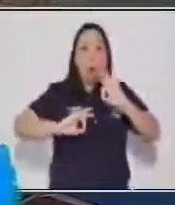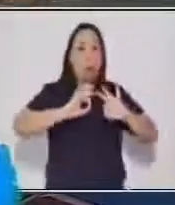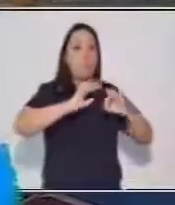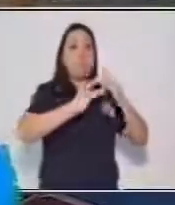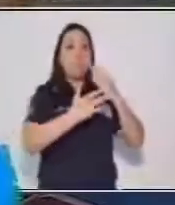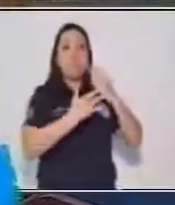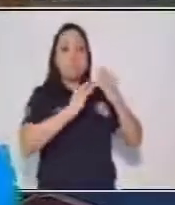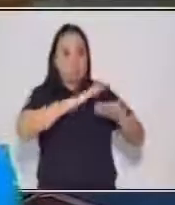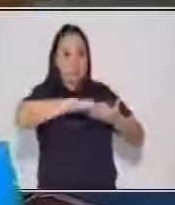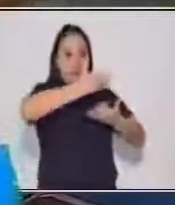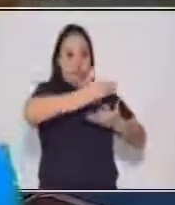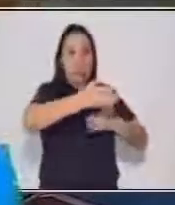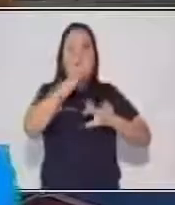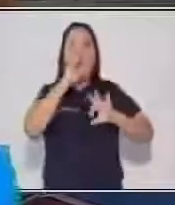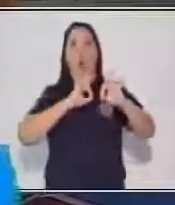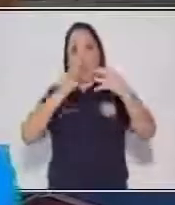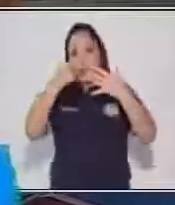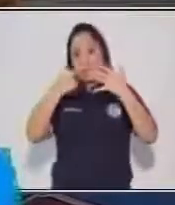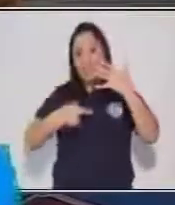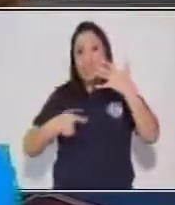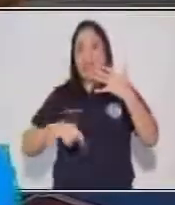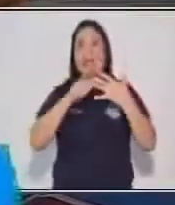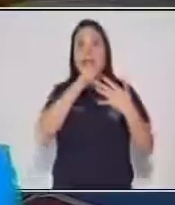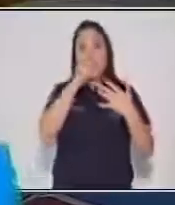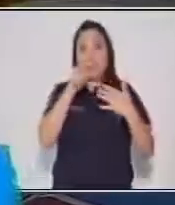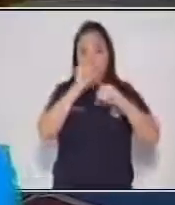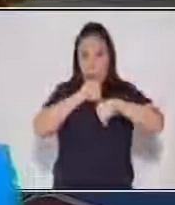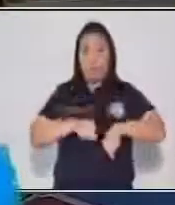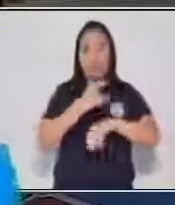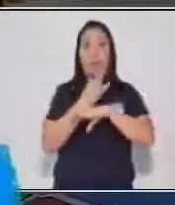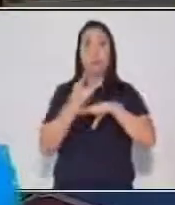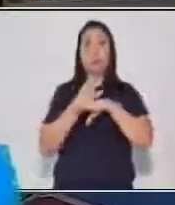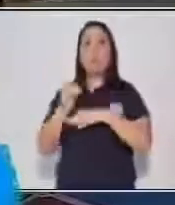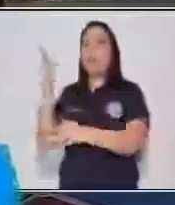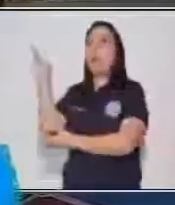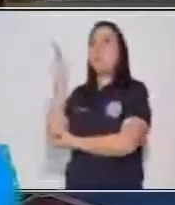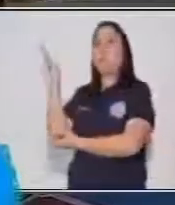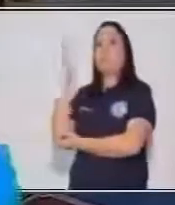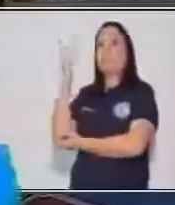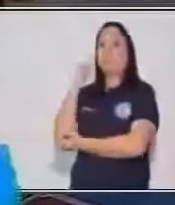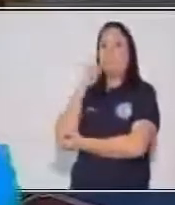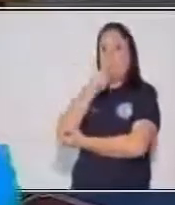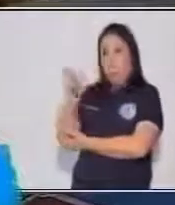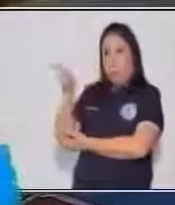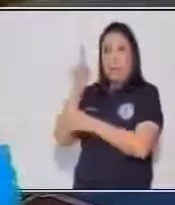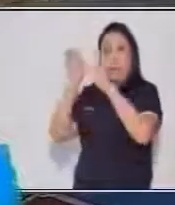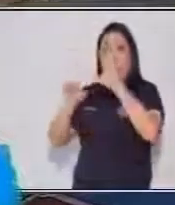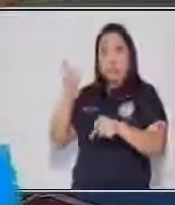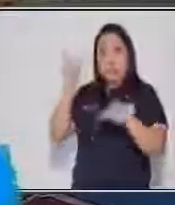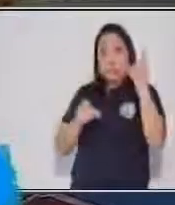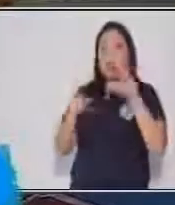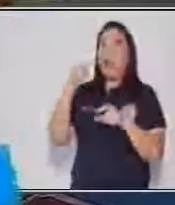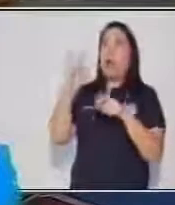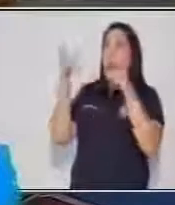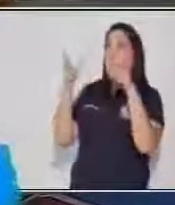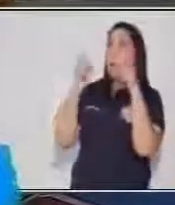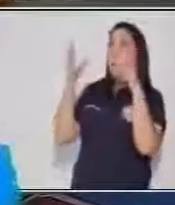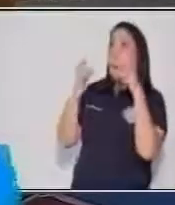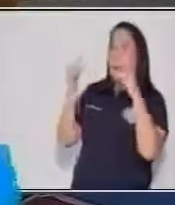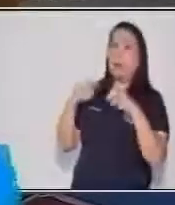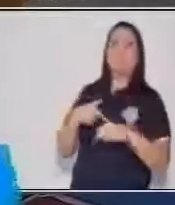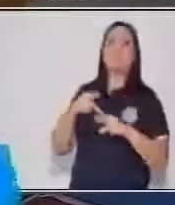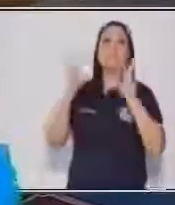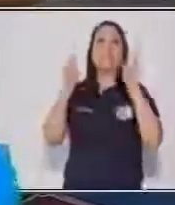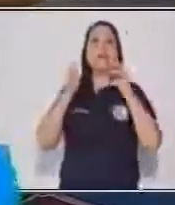la importancia de estos recursos. Y esto te sirve para dar una explicación más amplia del tema que tienes en